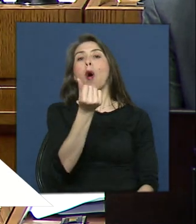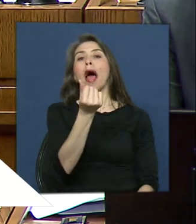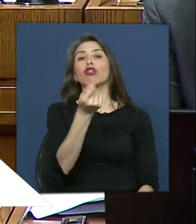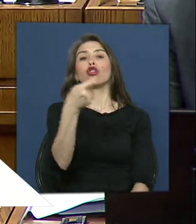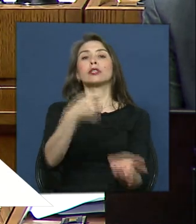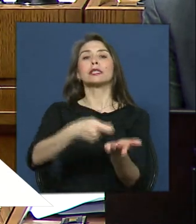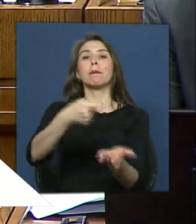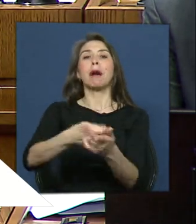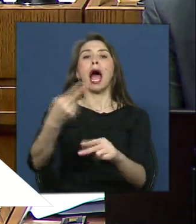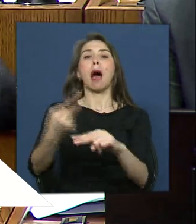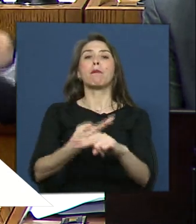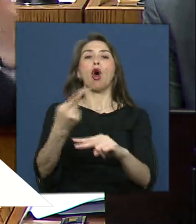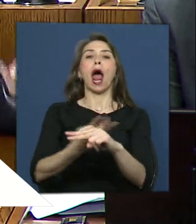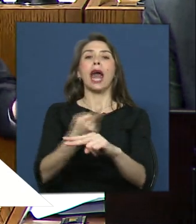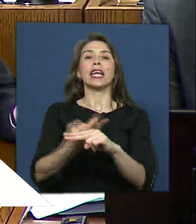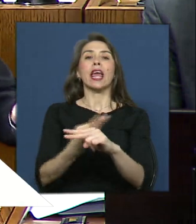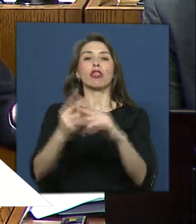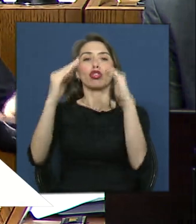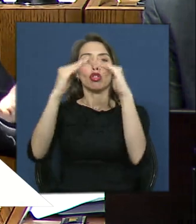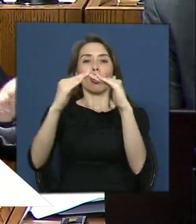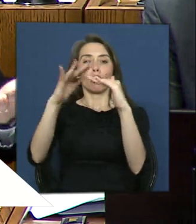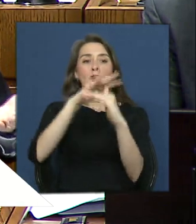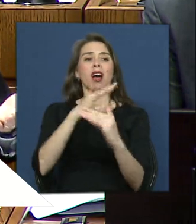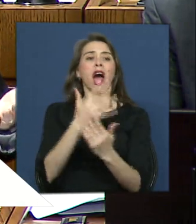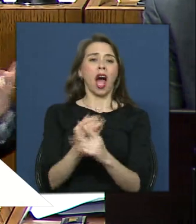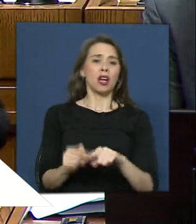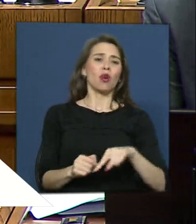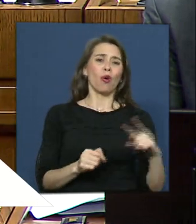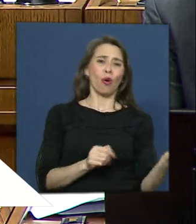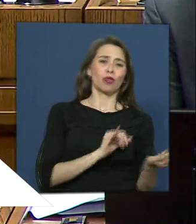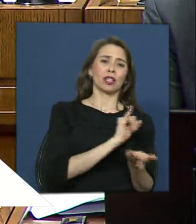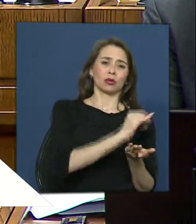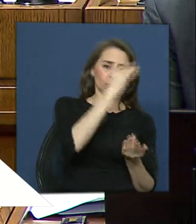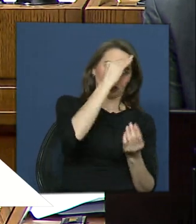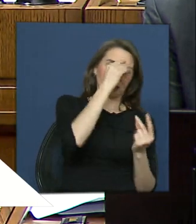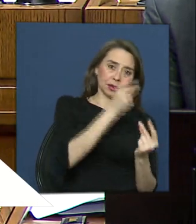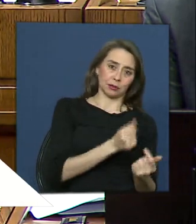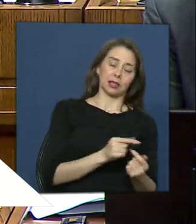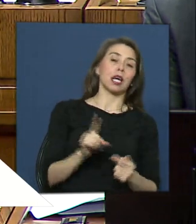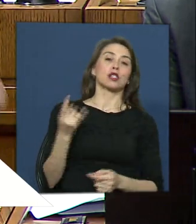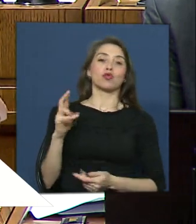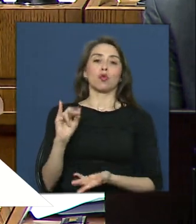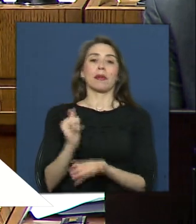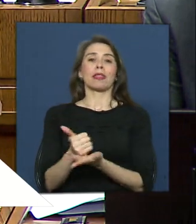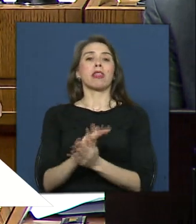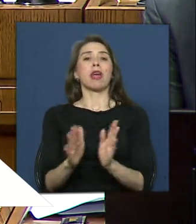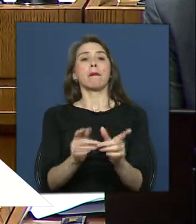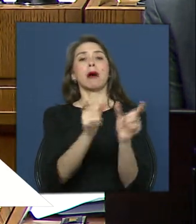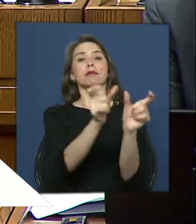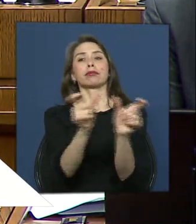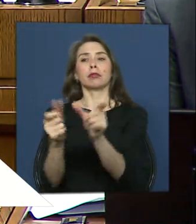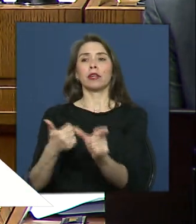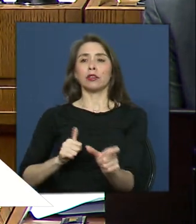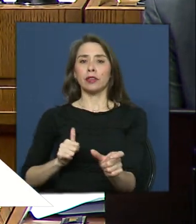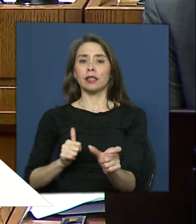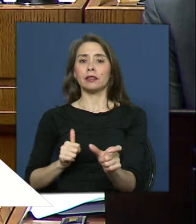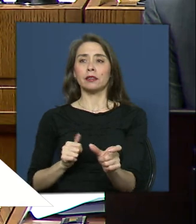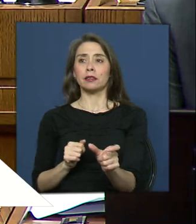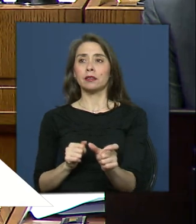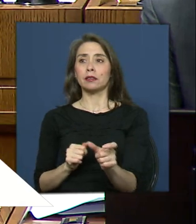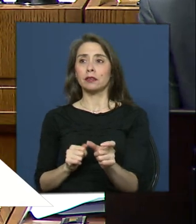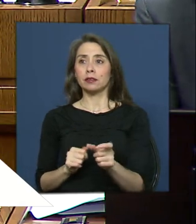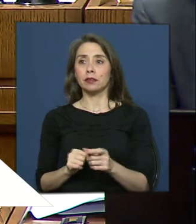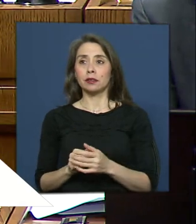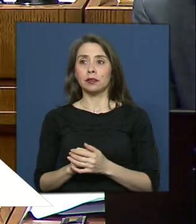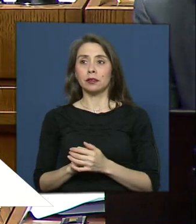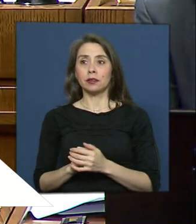arriendo. Ya hay instancias que son expertas en esa materia. Lo que tiene que hacer la Superintendencia es fiscalizar que eso